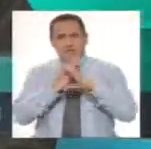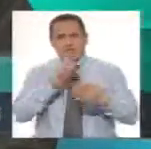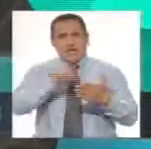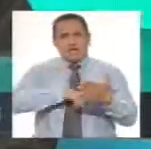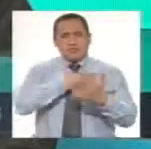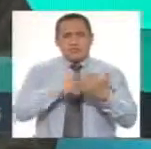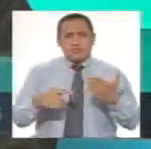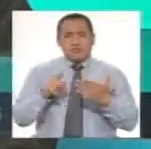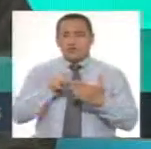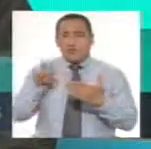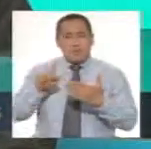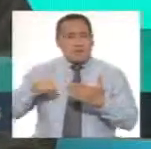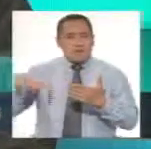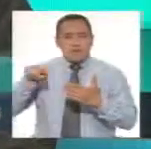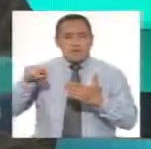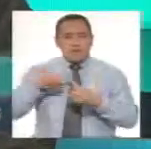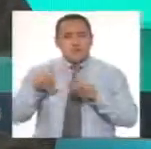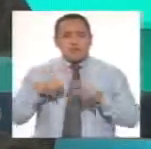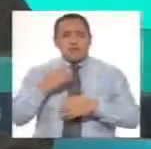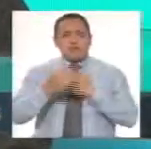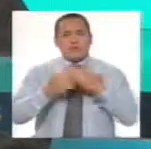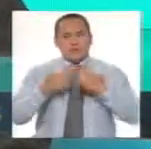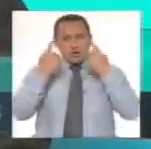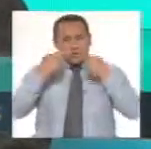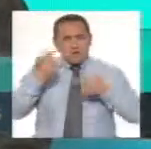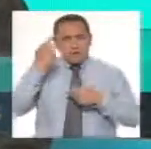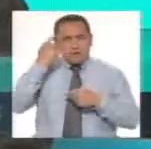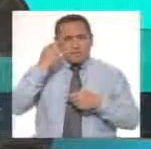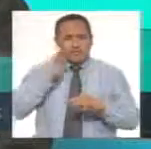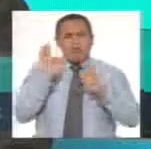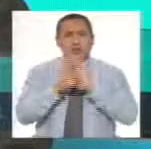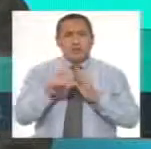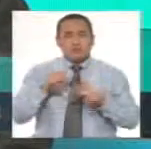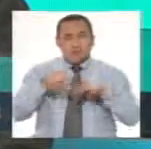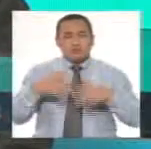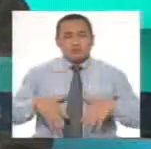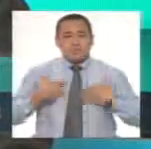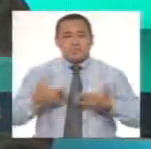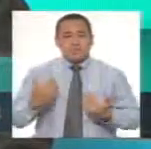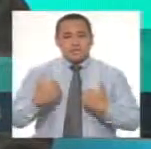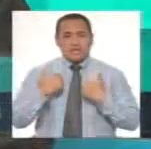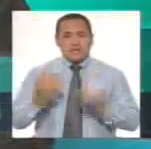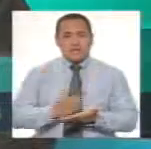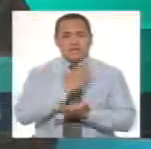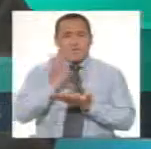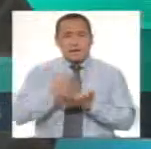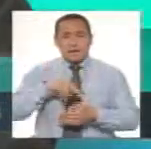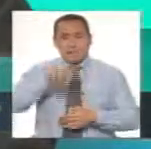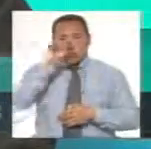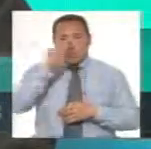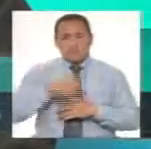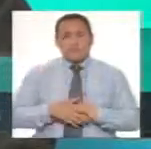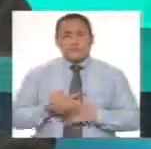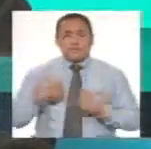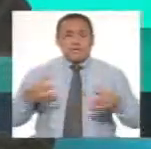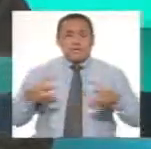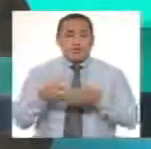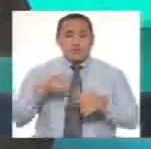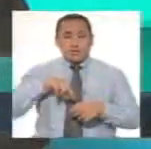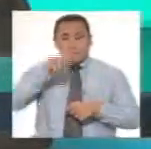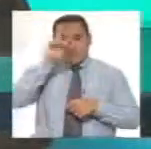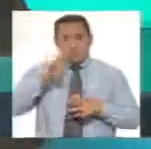censura no ha tenido la medición adecuada de los efectos de que esto podía tener para el país. Y Perú Posible, más